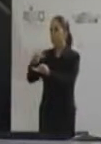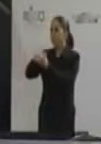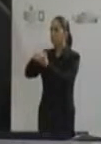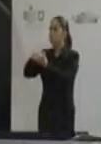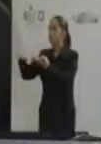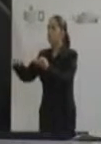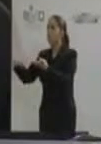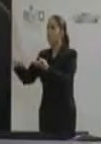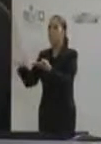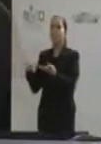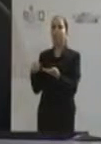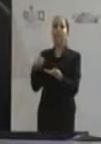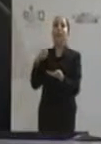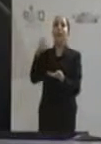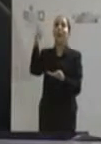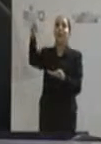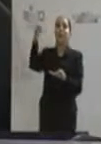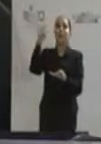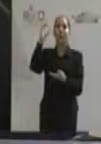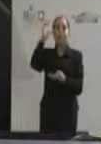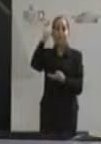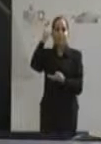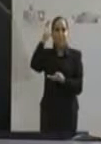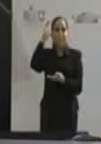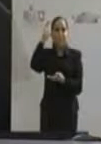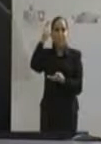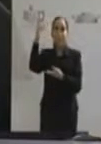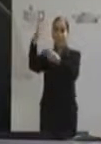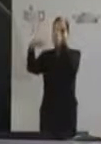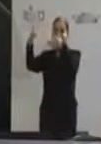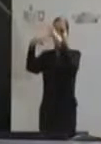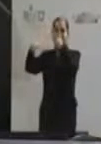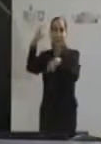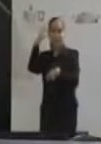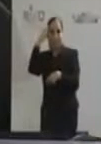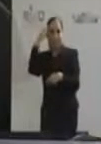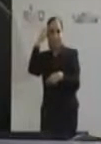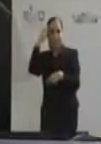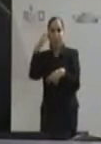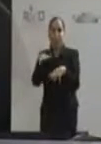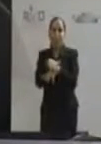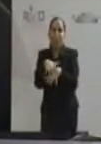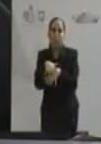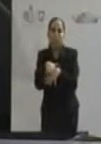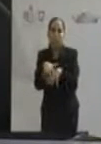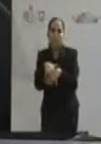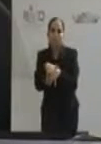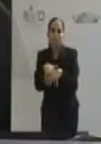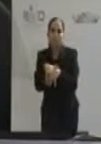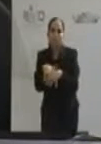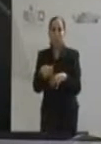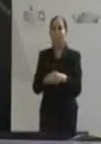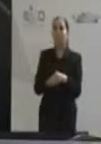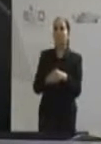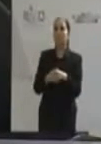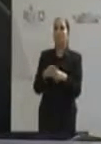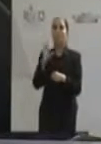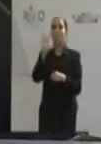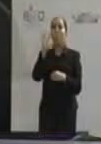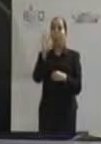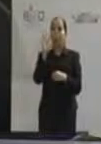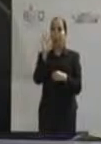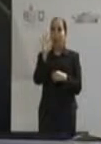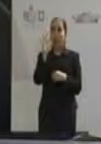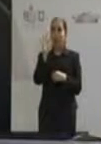chinas, unas obviamente de menor calidad a las estipuladas al precio de